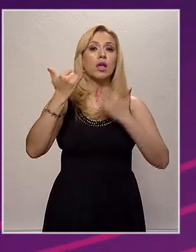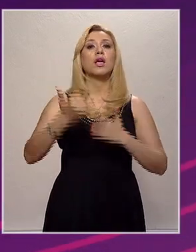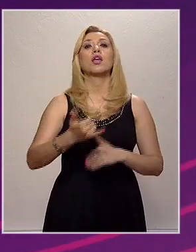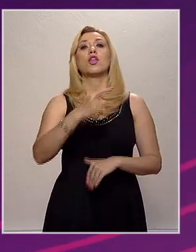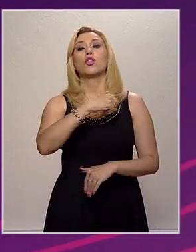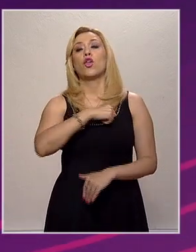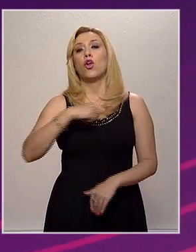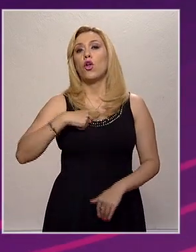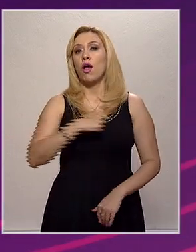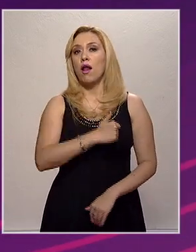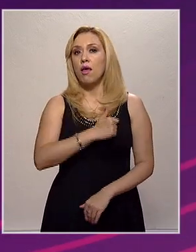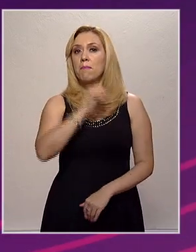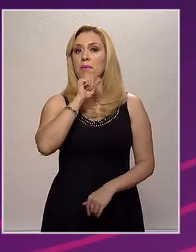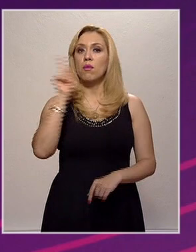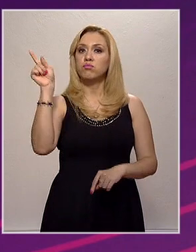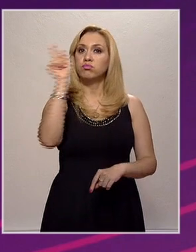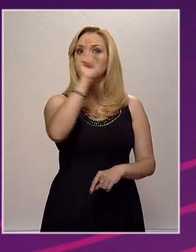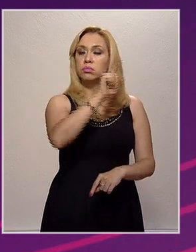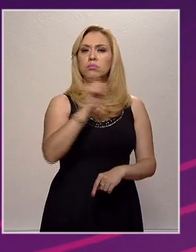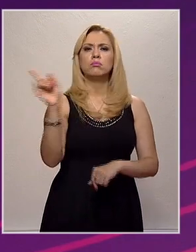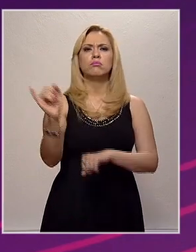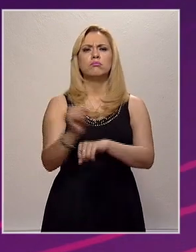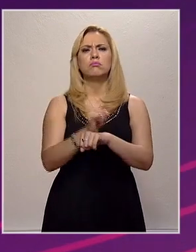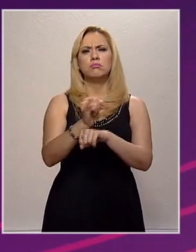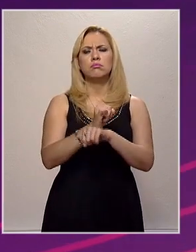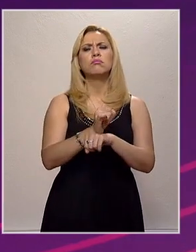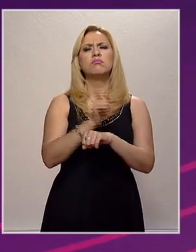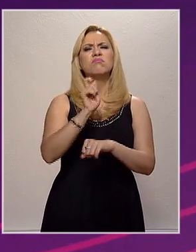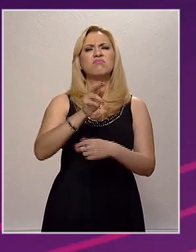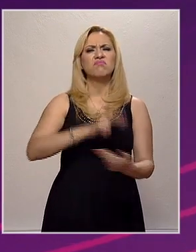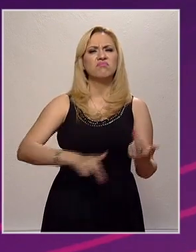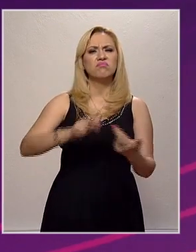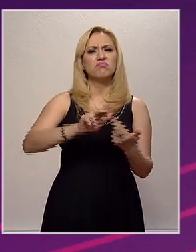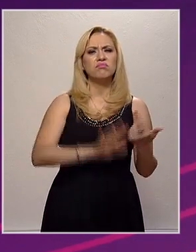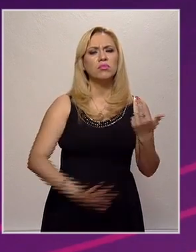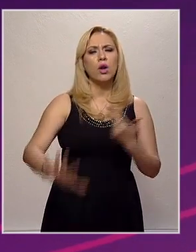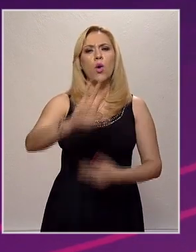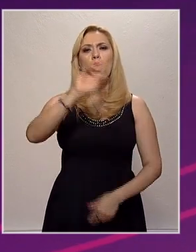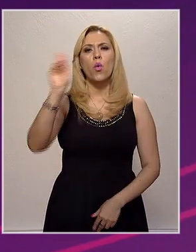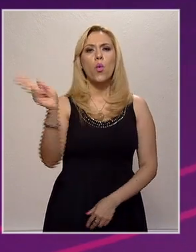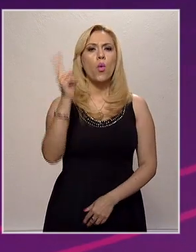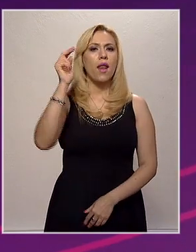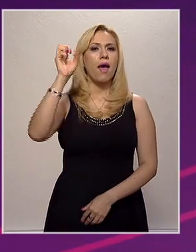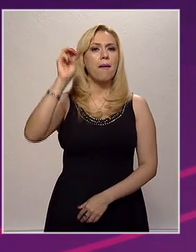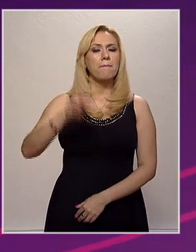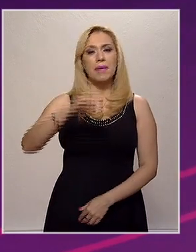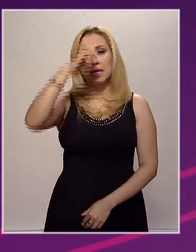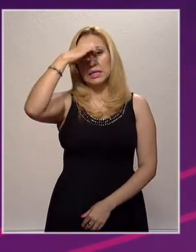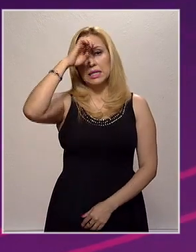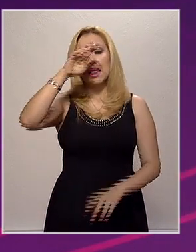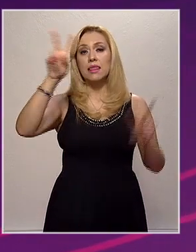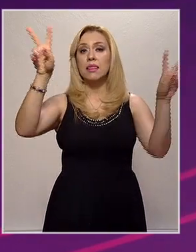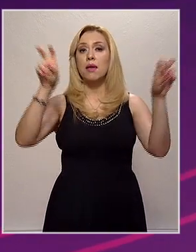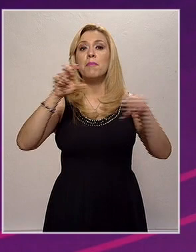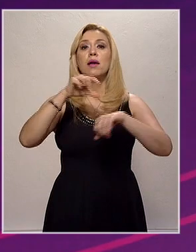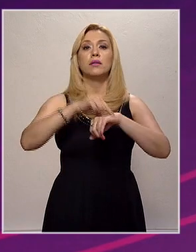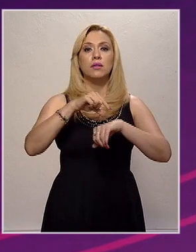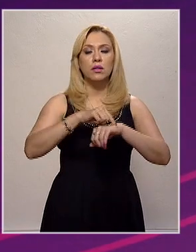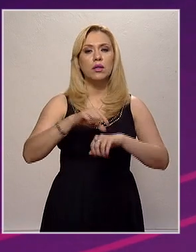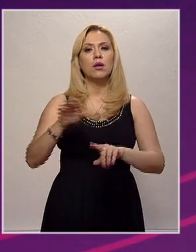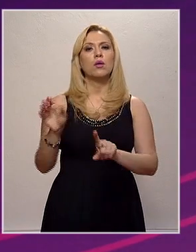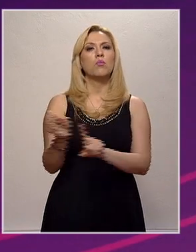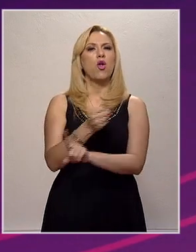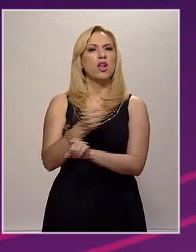Canadá. Es investigador del Centro Regional de Investigaciones Multidisciplinarias de la UNAM, especialista en temas sobre salud, violencia contra